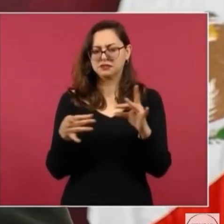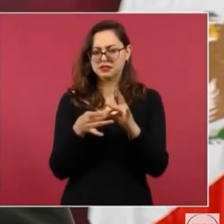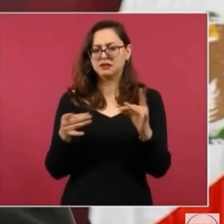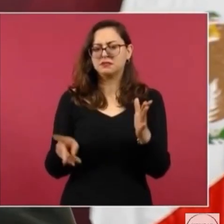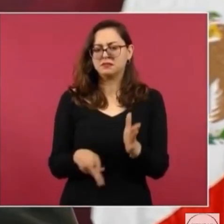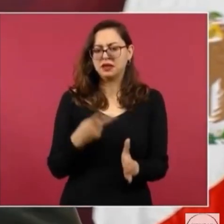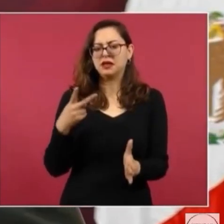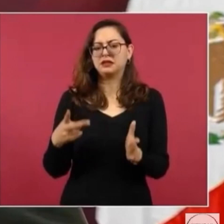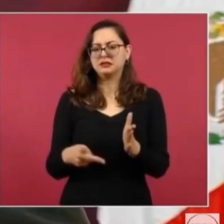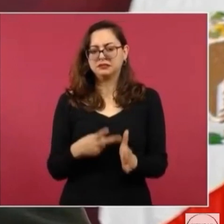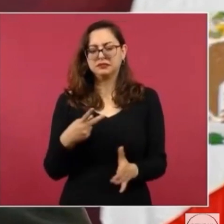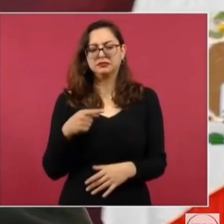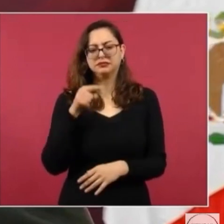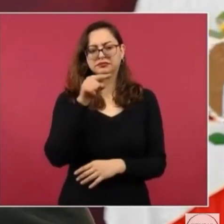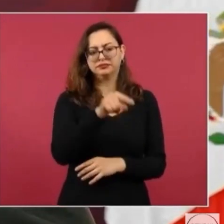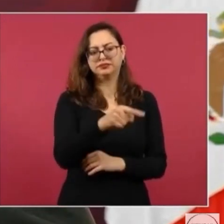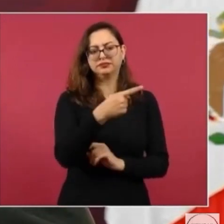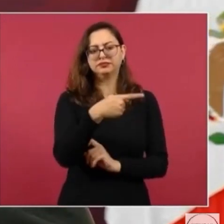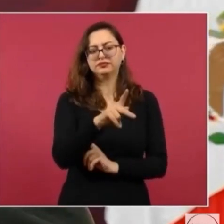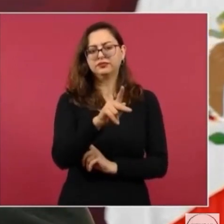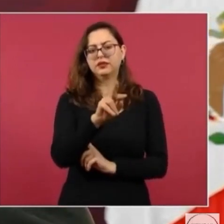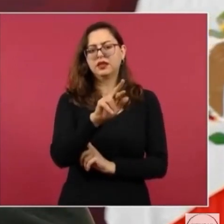por pedido.